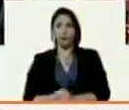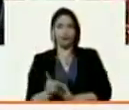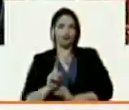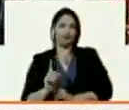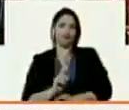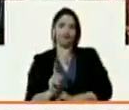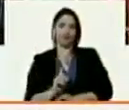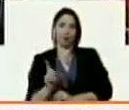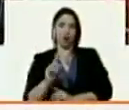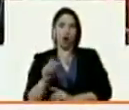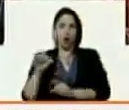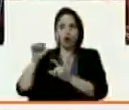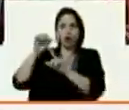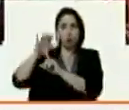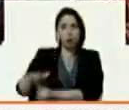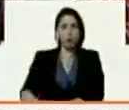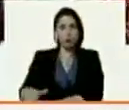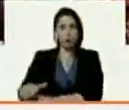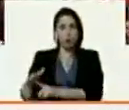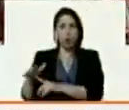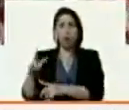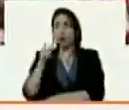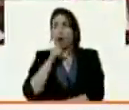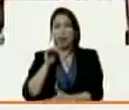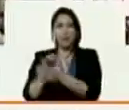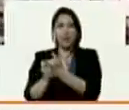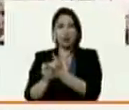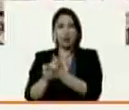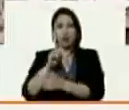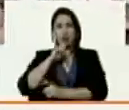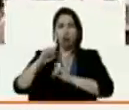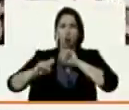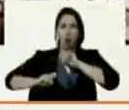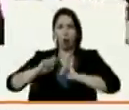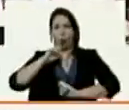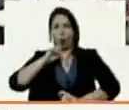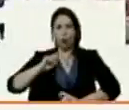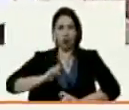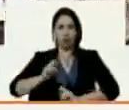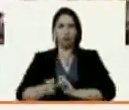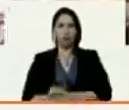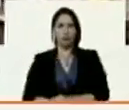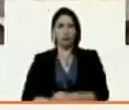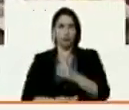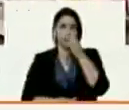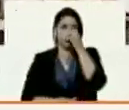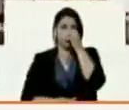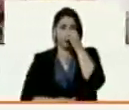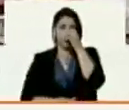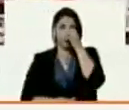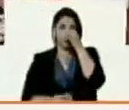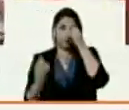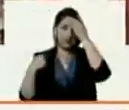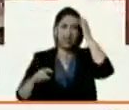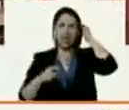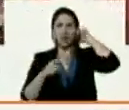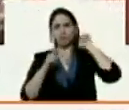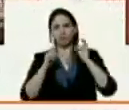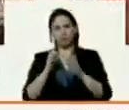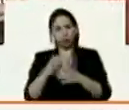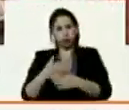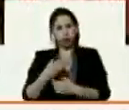No subestimemos al enemigo. Nos odian. Tienen mucho rencor,